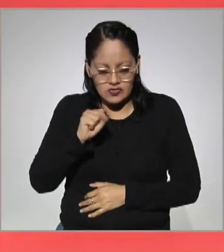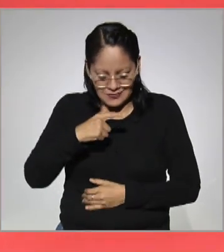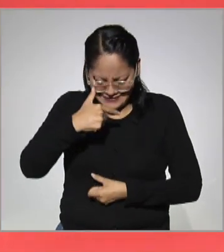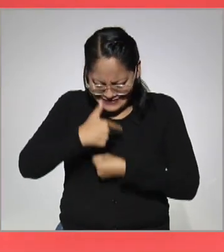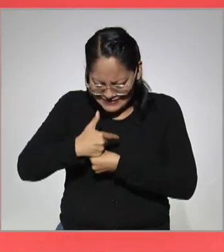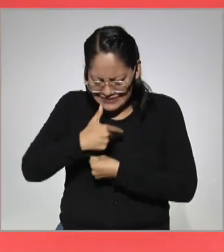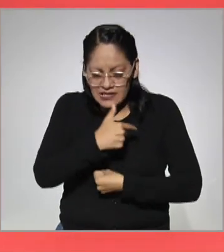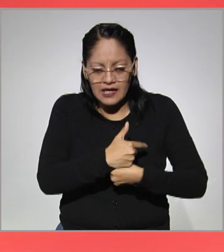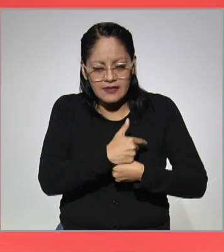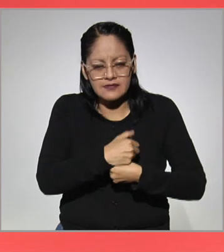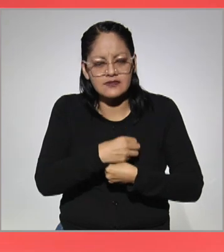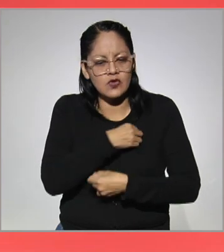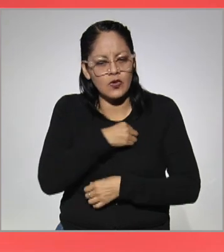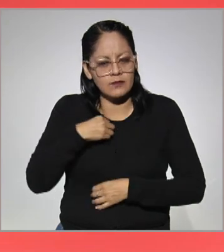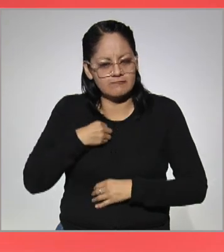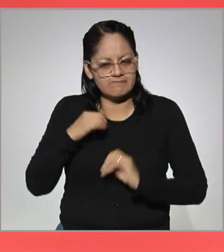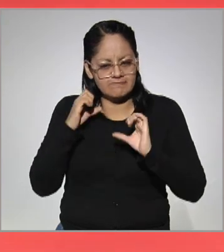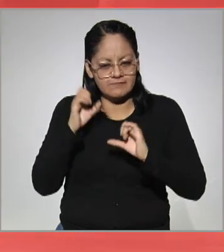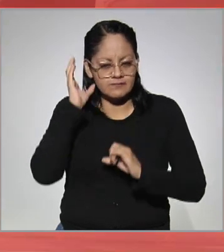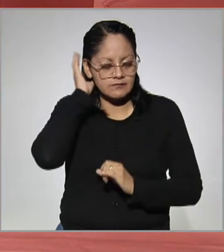más estudios.